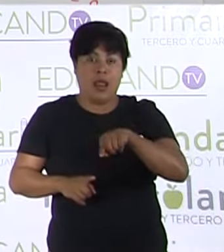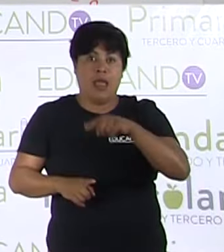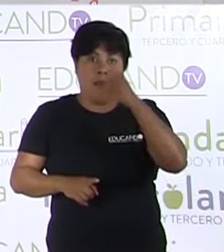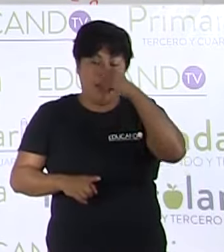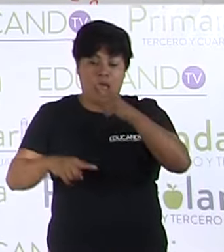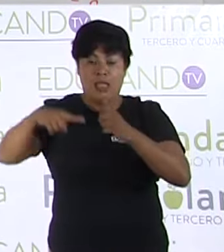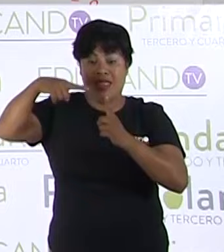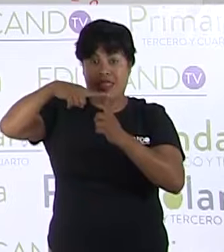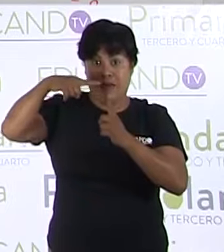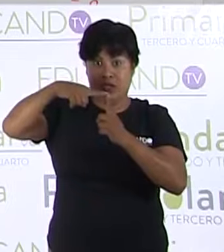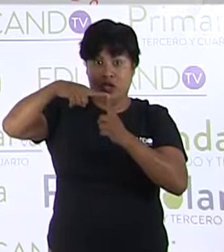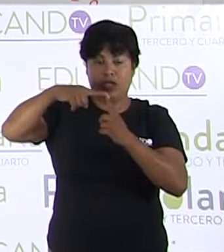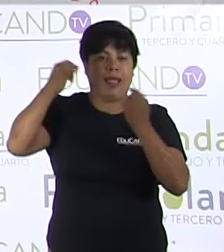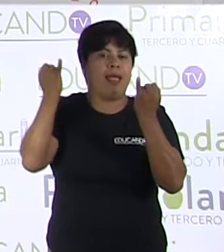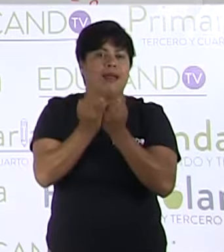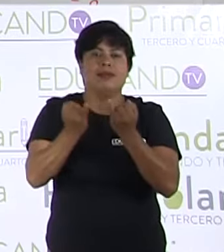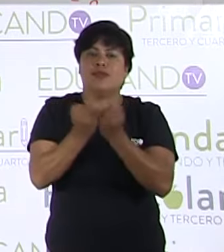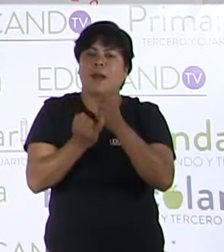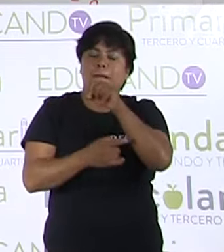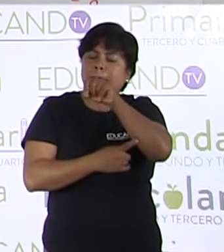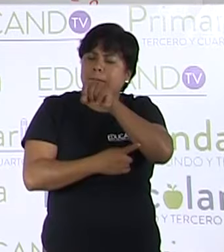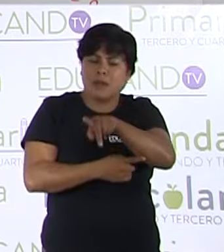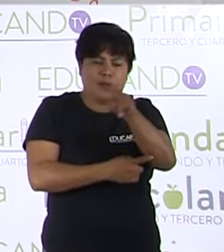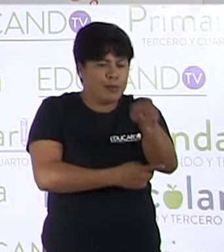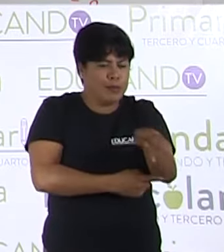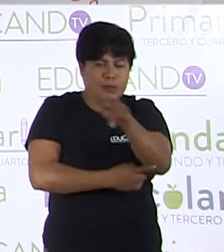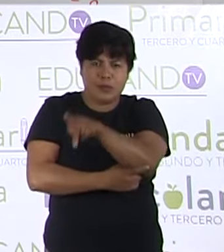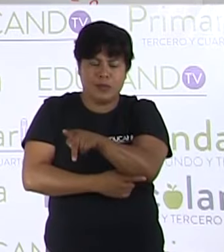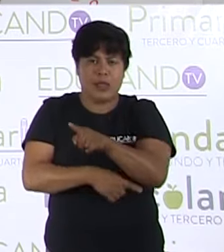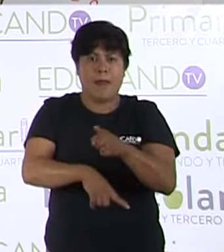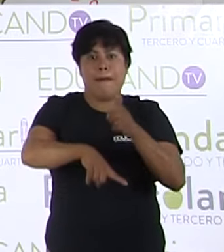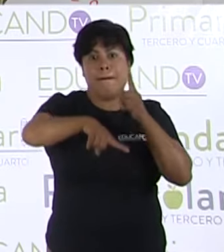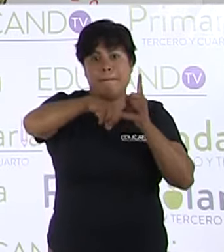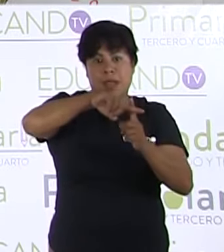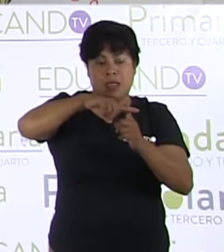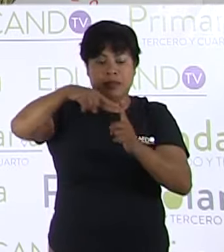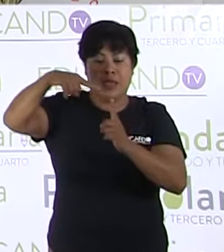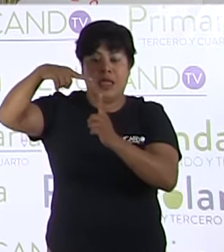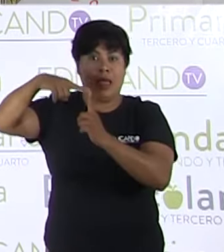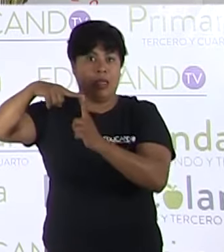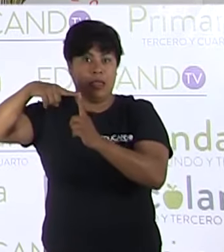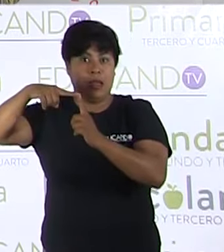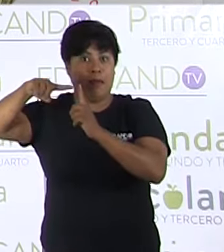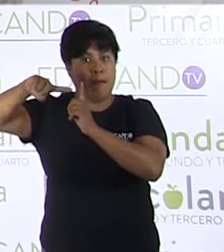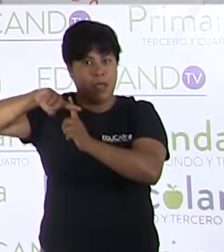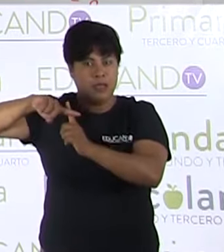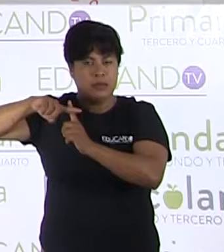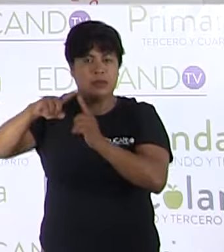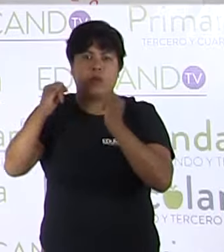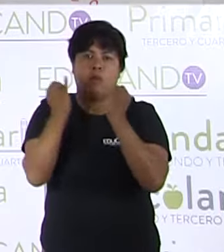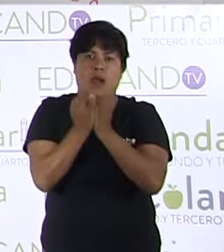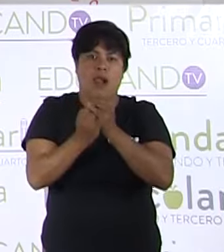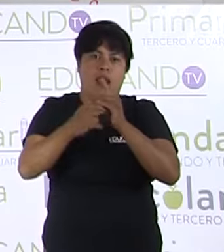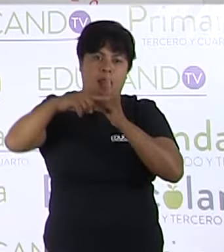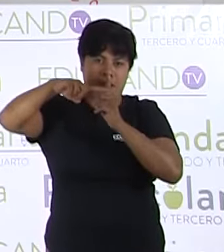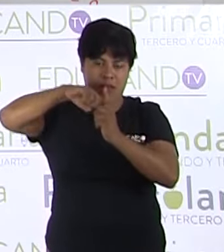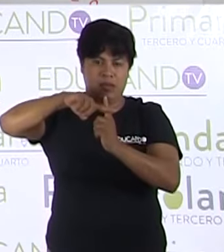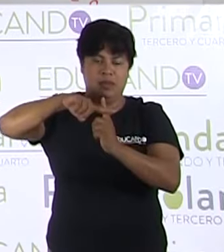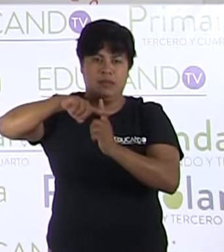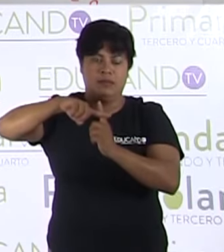exactamente la misma regla más entre más igual a